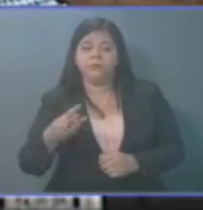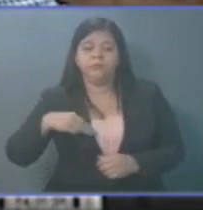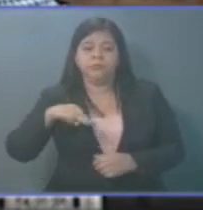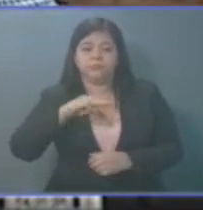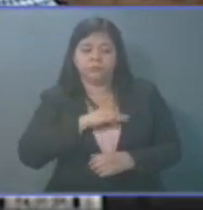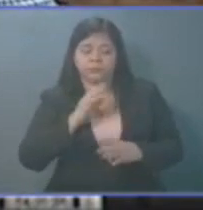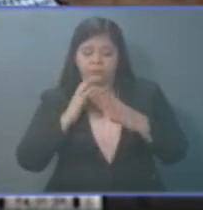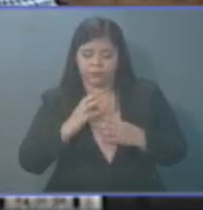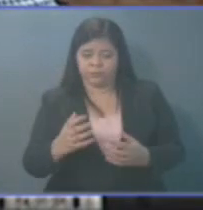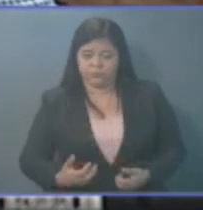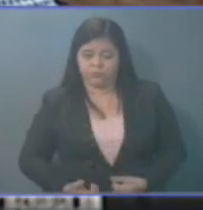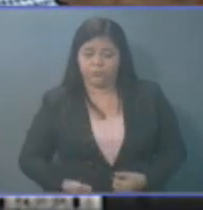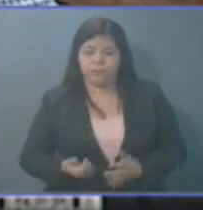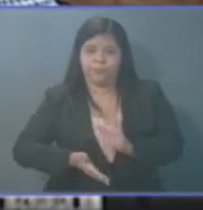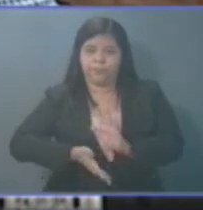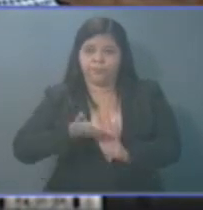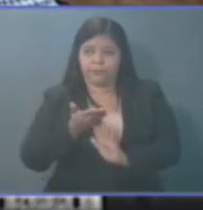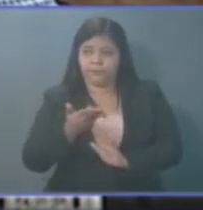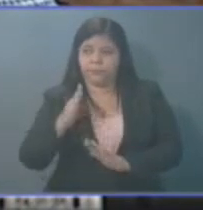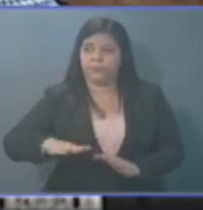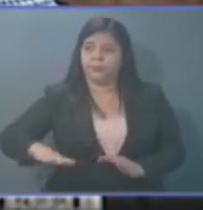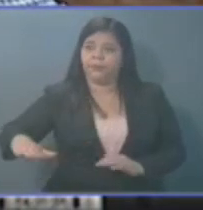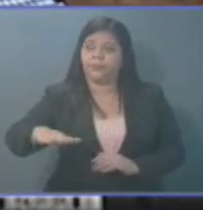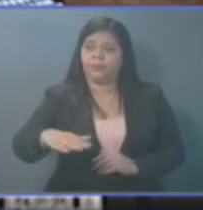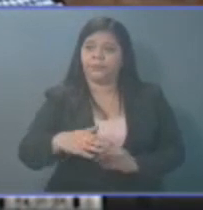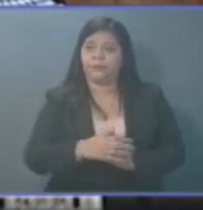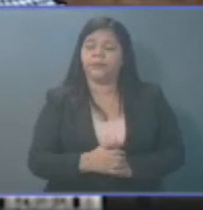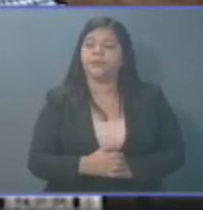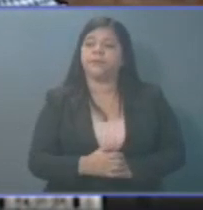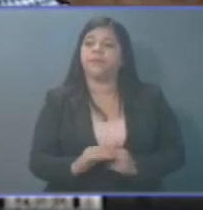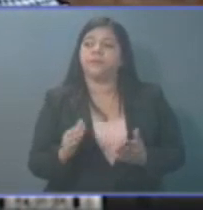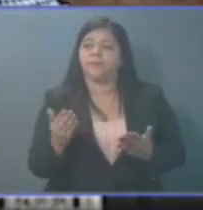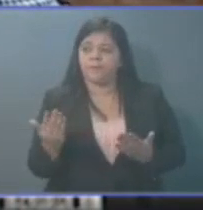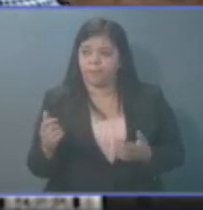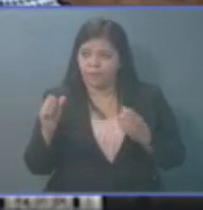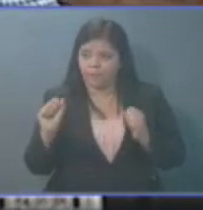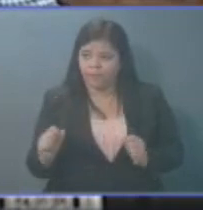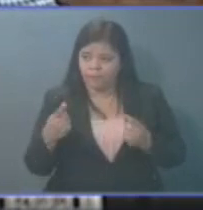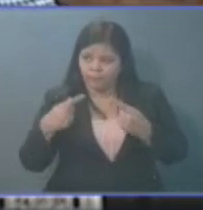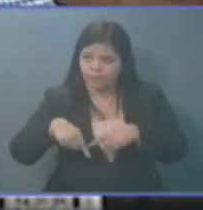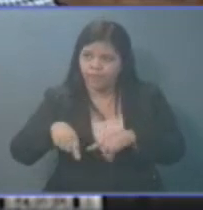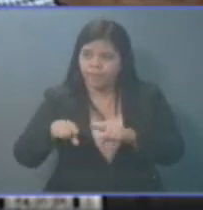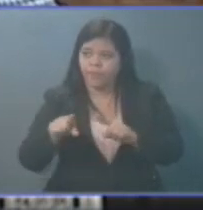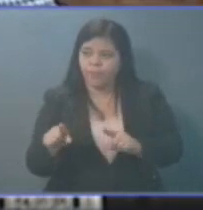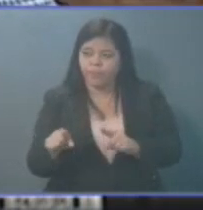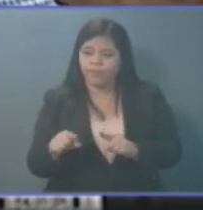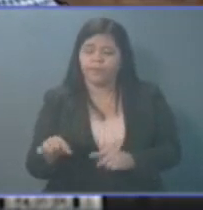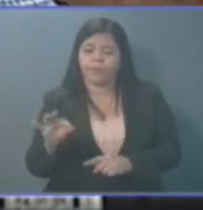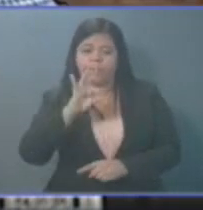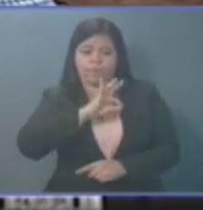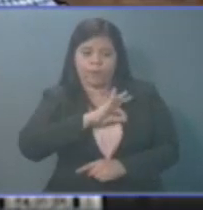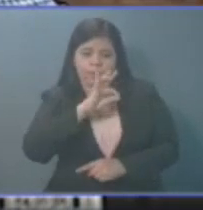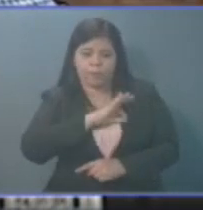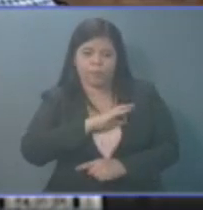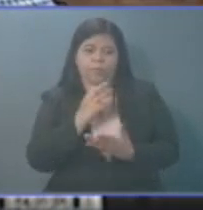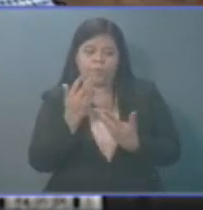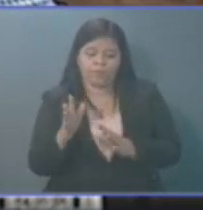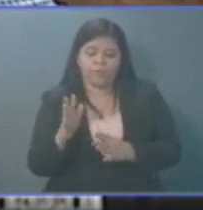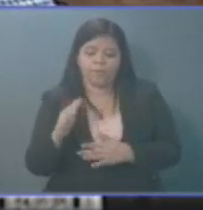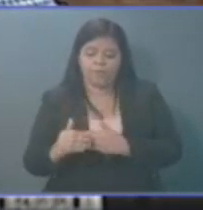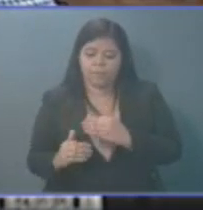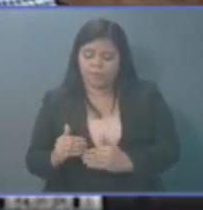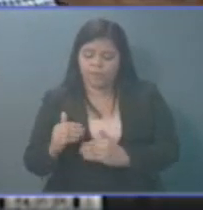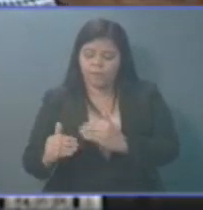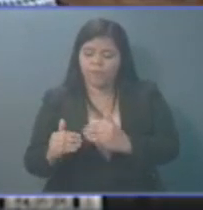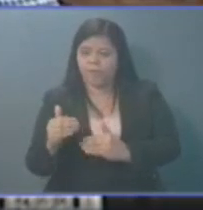Ministerio de Gobernación y de Desarrollo Territorial, para que dé continuidad a los beneficios que se encuentran en proceso